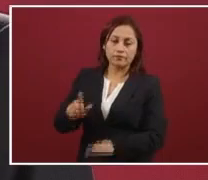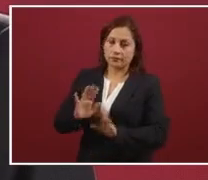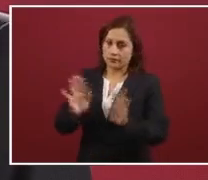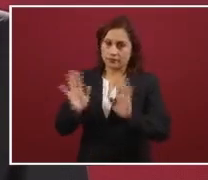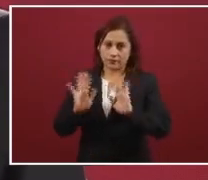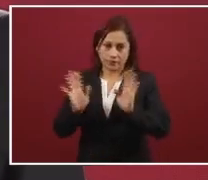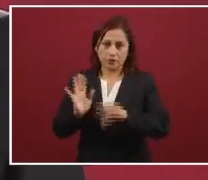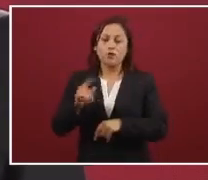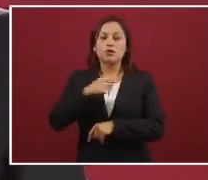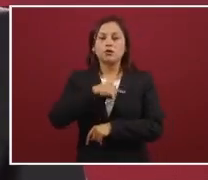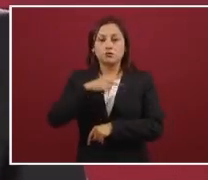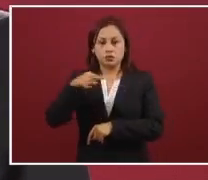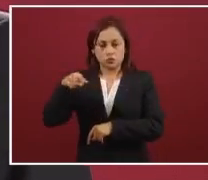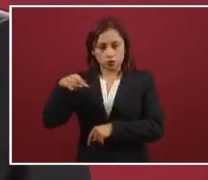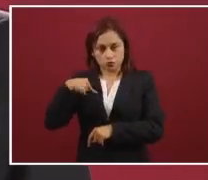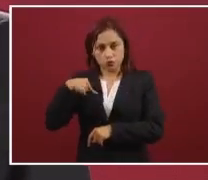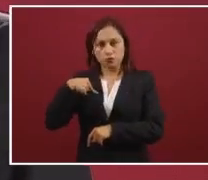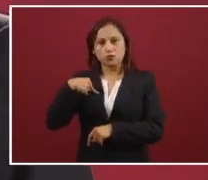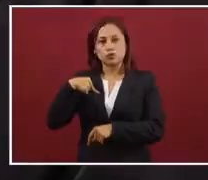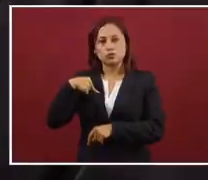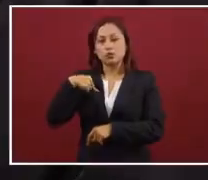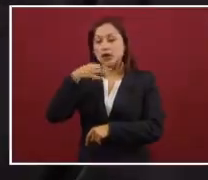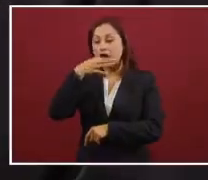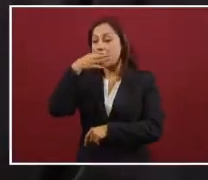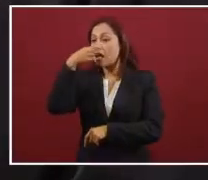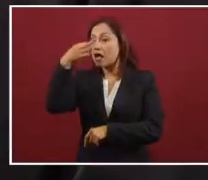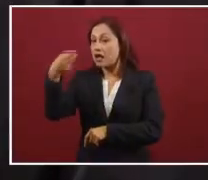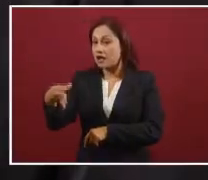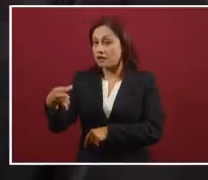Lo que nosotros garantizamos es que